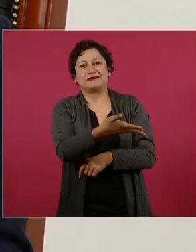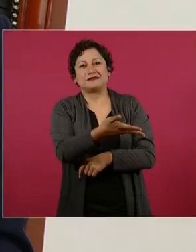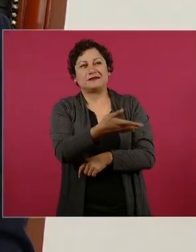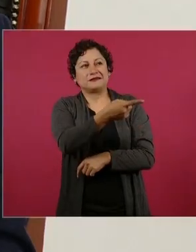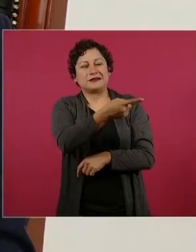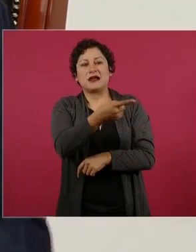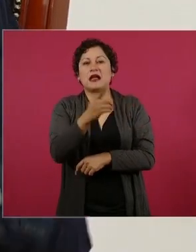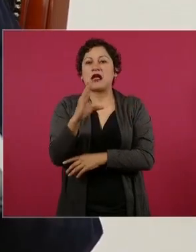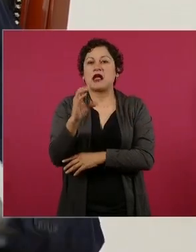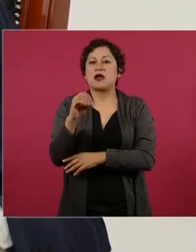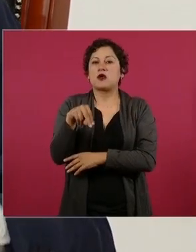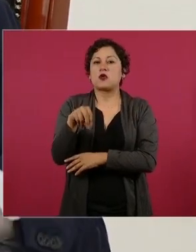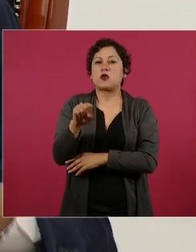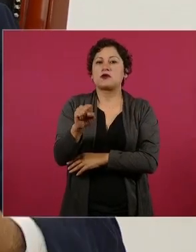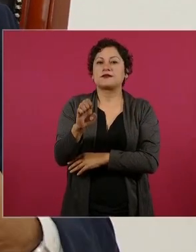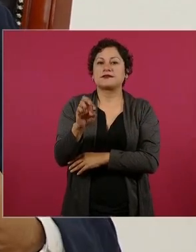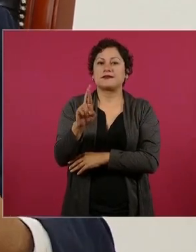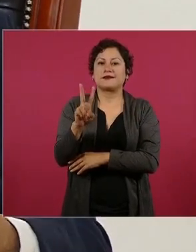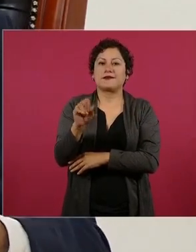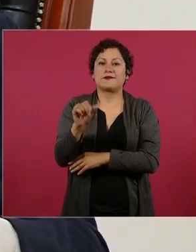conservador, porque el conservador